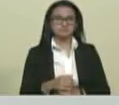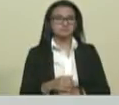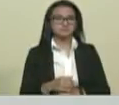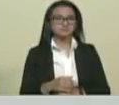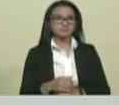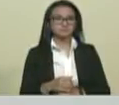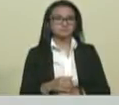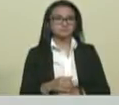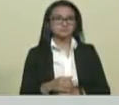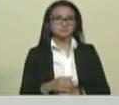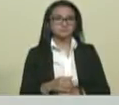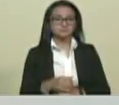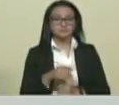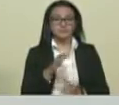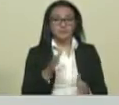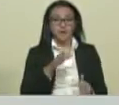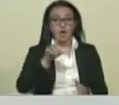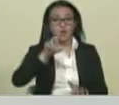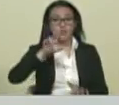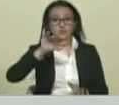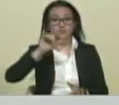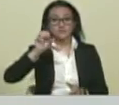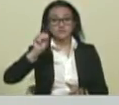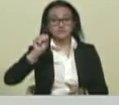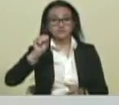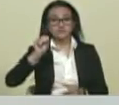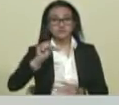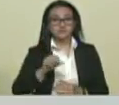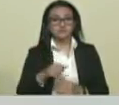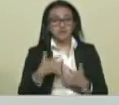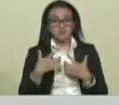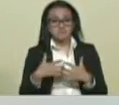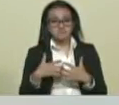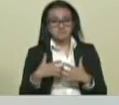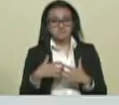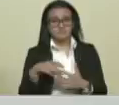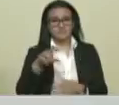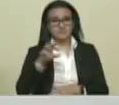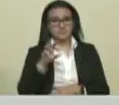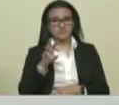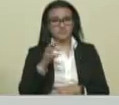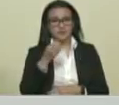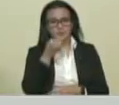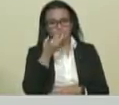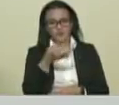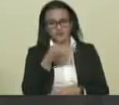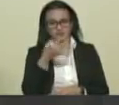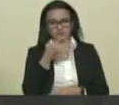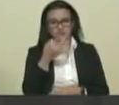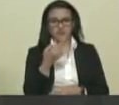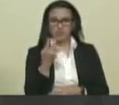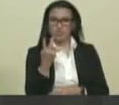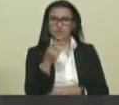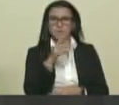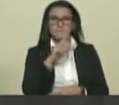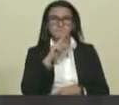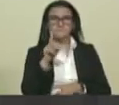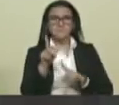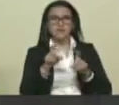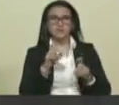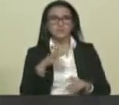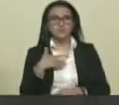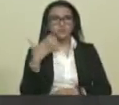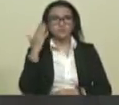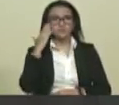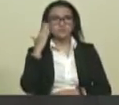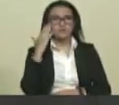Luis Alejandro Laya, Bempres. Buenos días, rectora. Buenas tardes. Dos preguntas. La primera, quería saber si